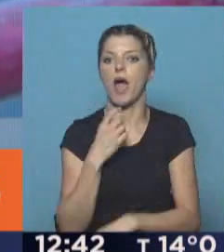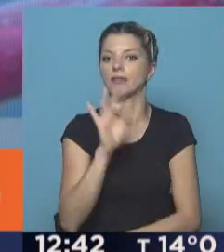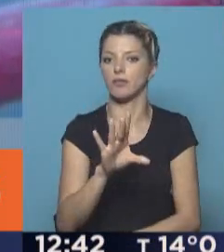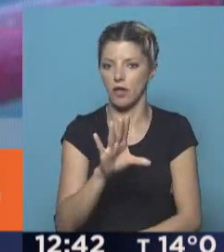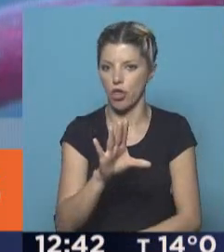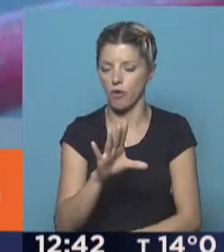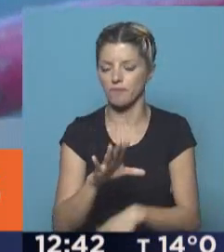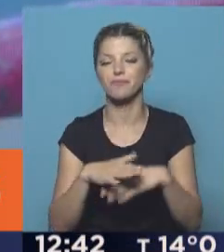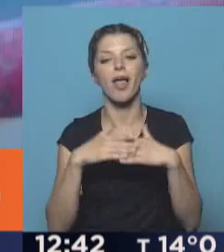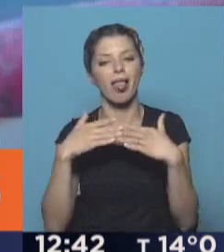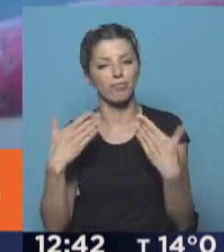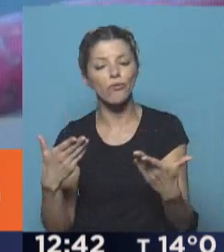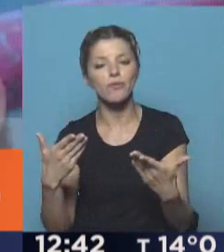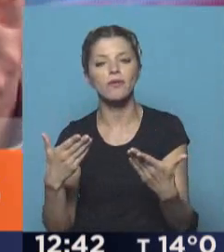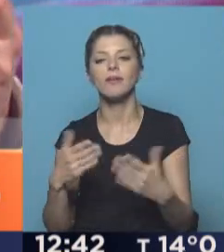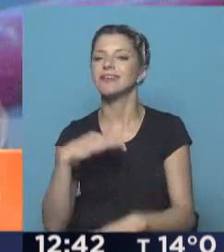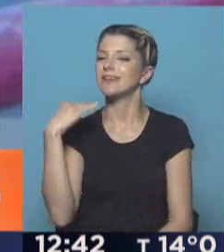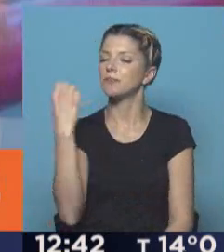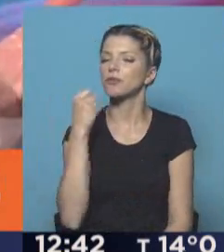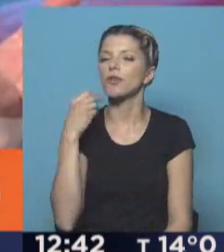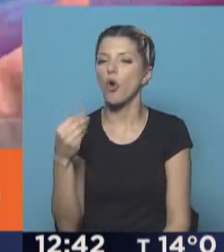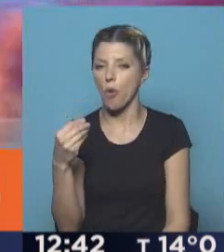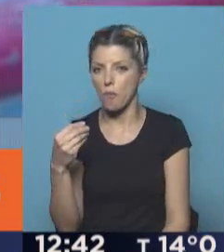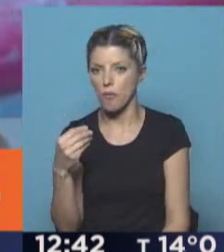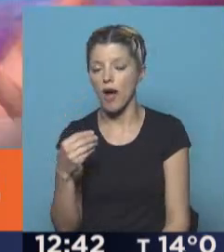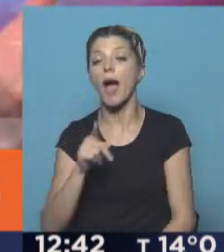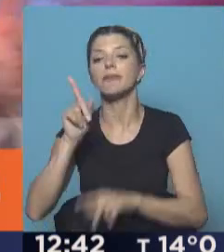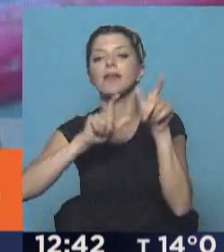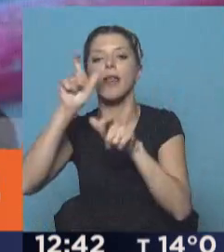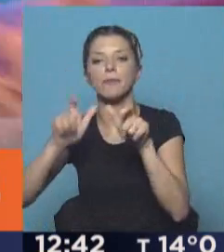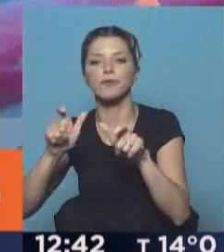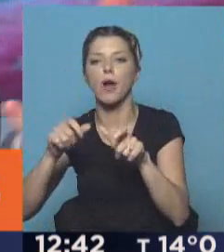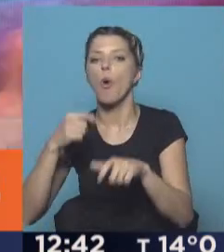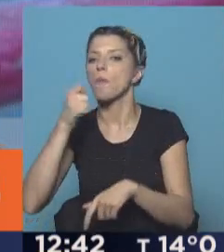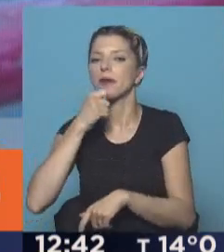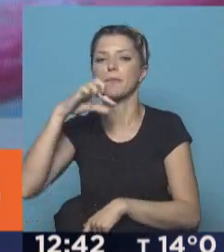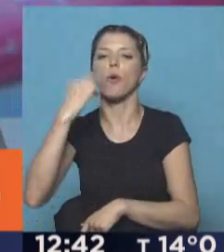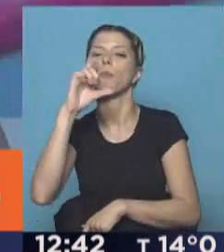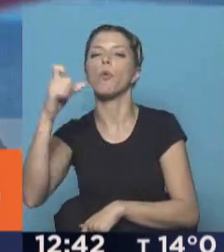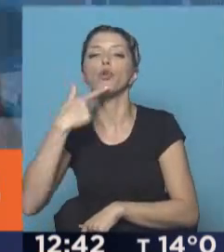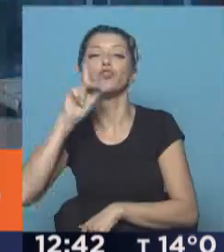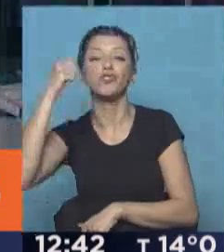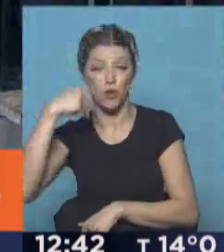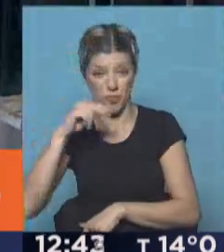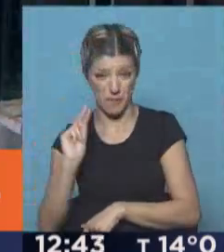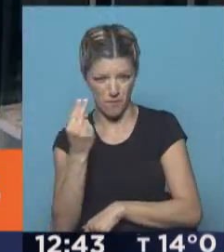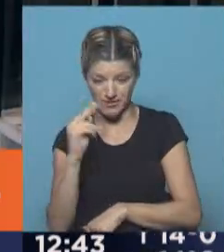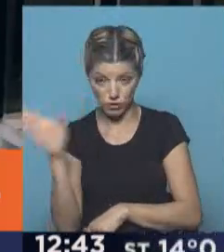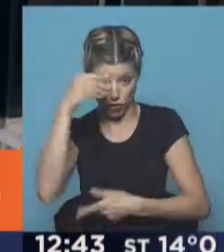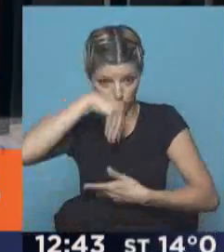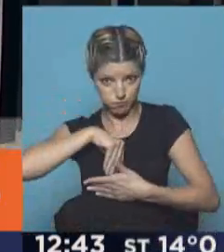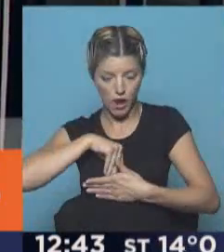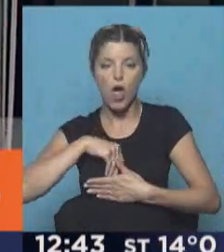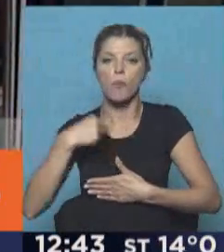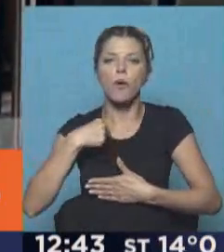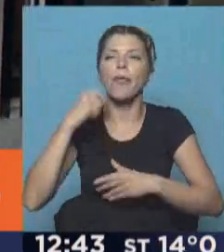que está dentro, en general en la gente, está en el orden de la fantasía, que es la pulsión de muerte, algo que todos tenemos. Uno puede fantasear con el